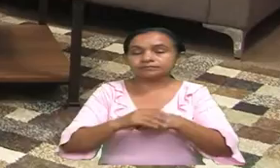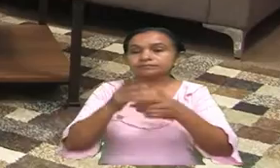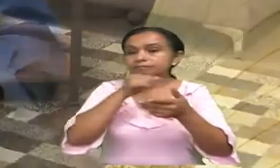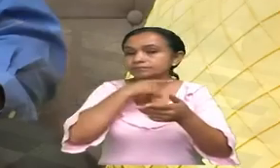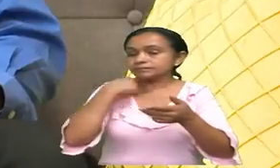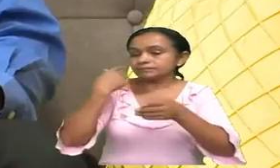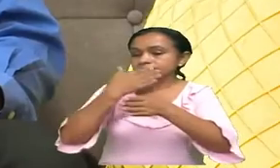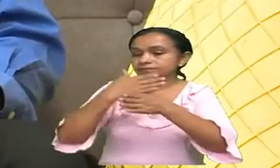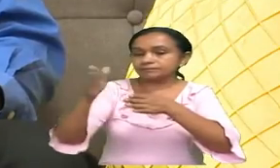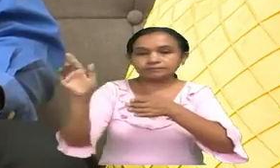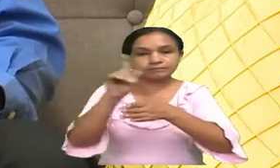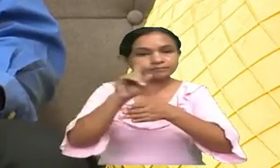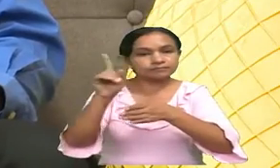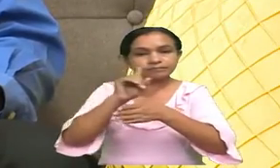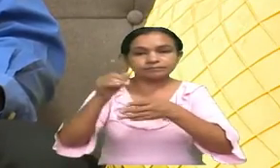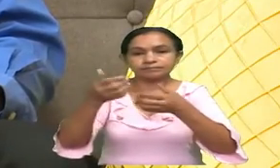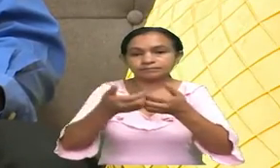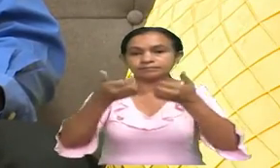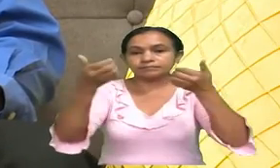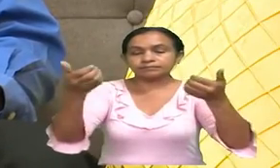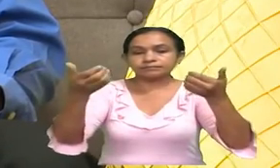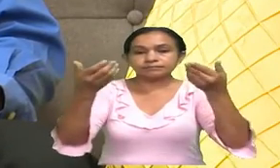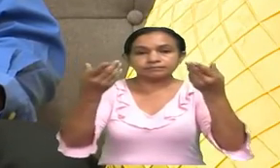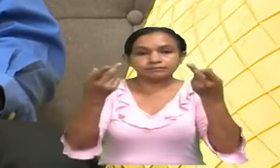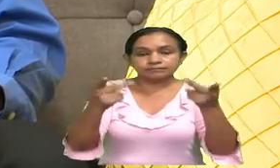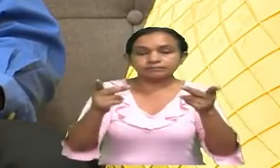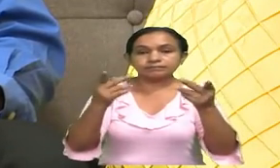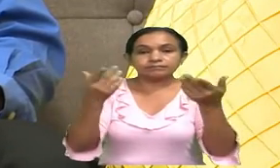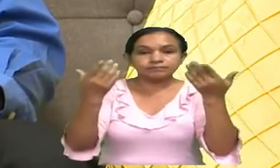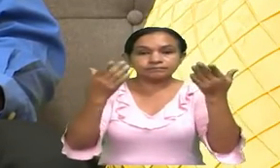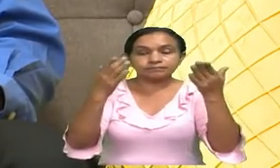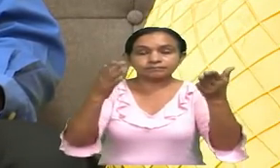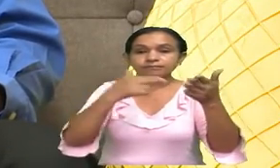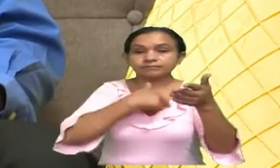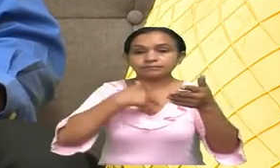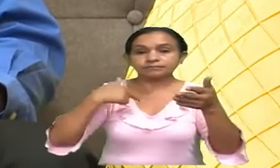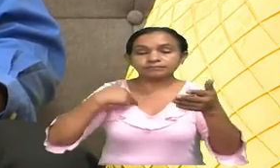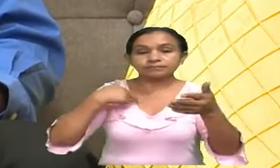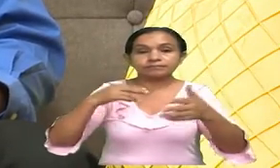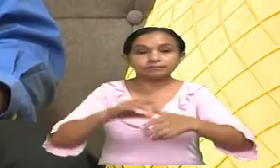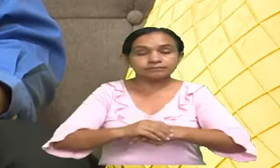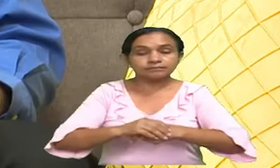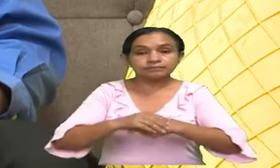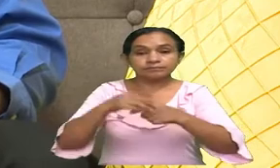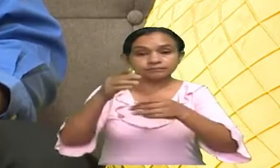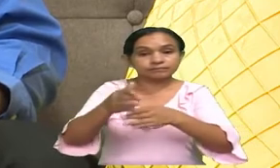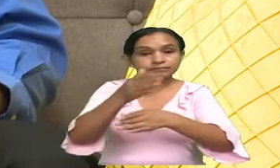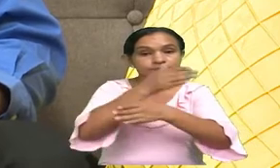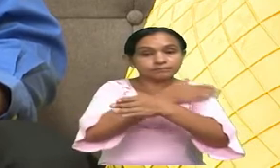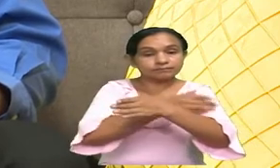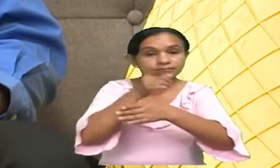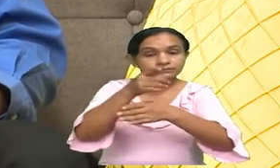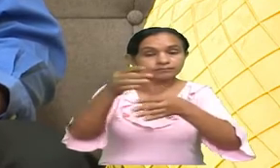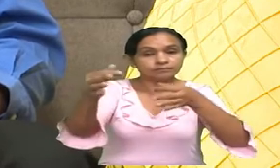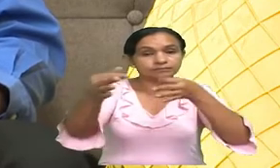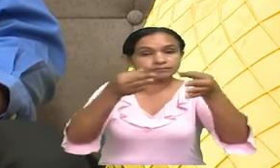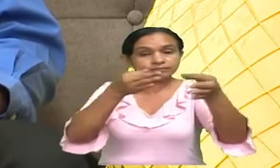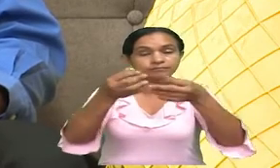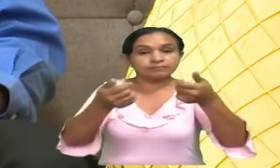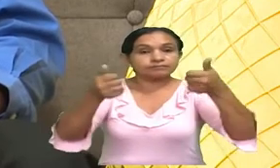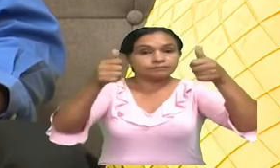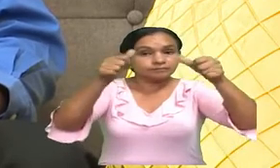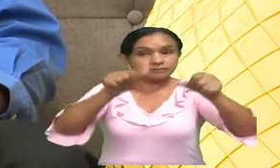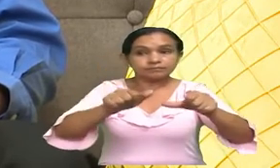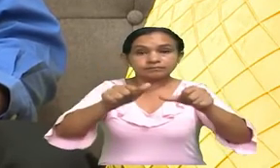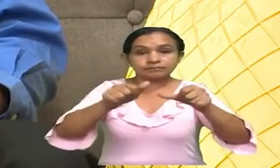realidad de nuestro país. No, para nada. Y sin duda alguna, retos planteados. A partir de eso, usted mencionaba algunos convenios referidos, bueno, de este